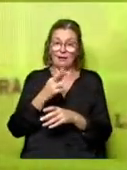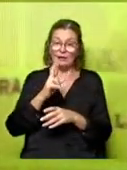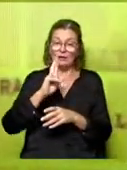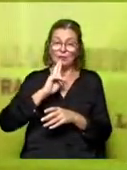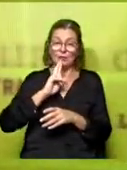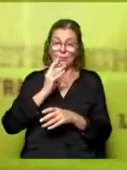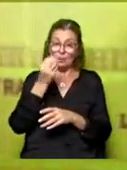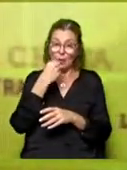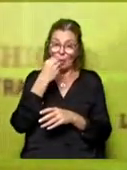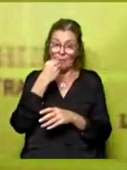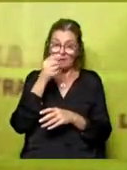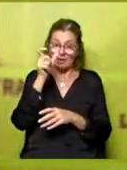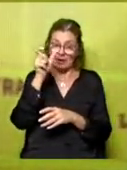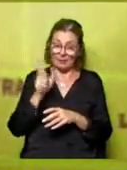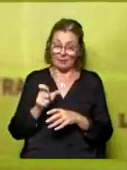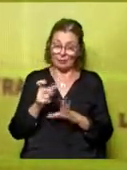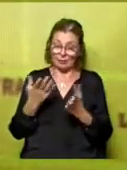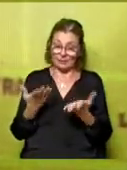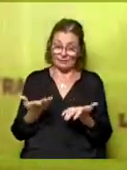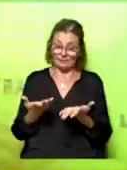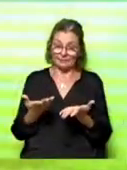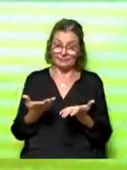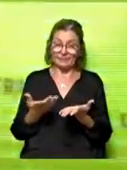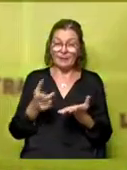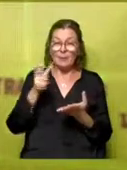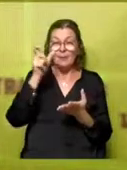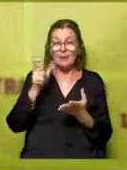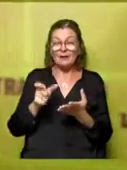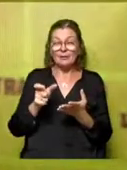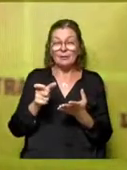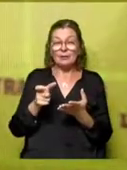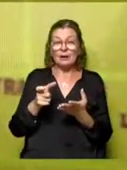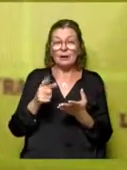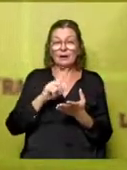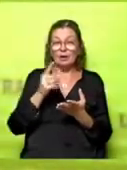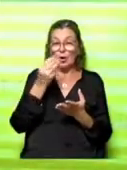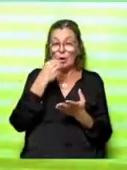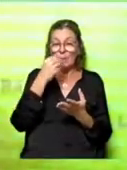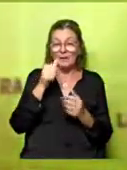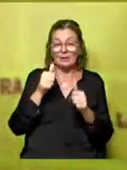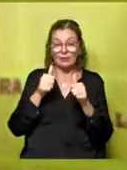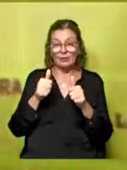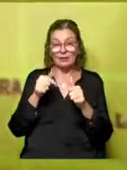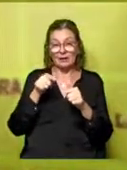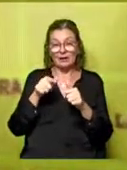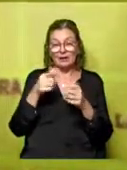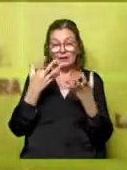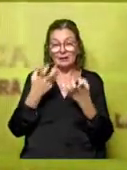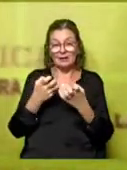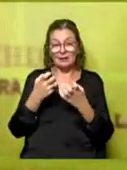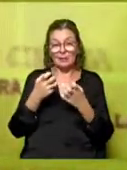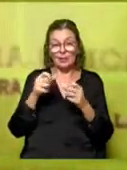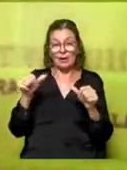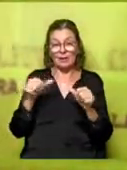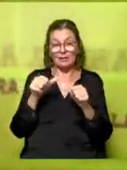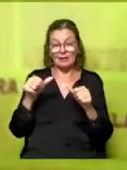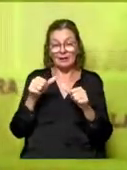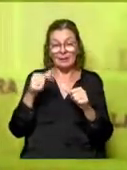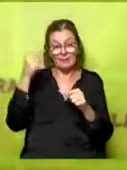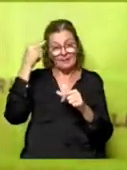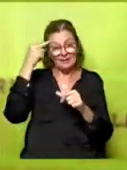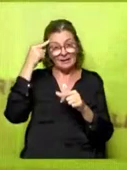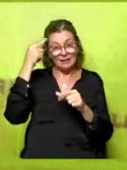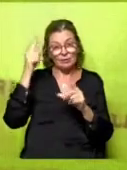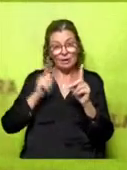la alimentación de la gente. Tenemos personas que no se están alimentando bien y ahí queremos hacer énfasis en